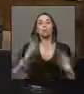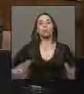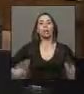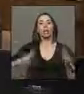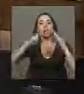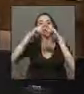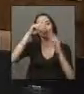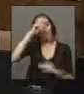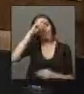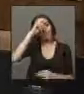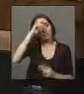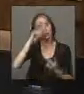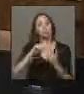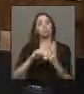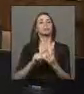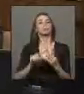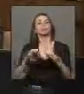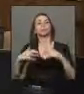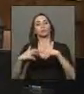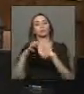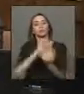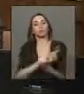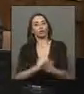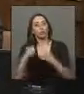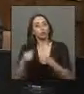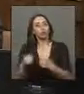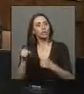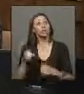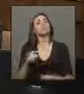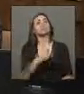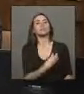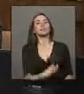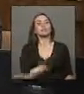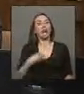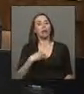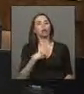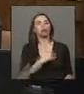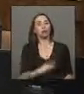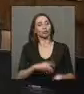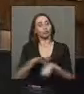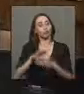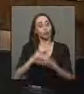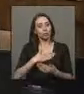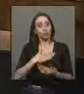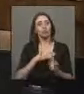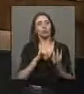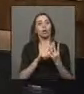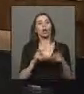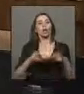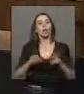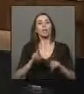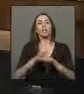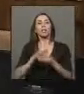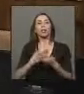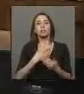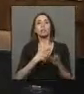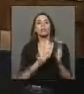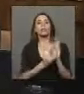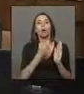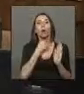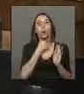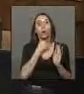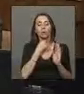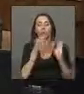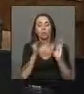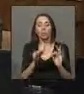fortalecer la atención primaria de salud y avanzar en la consideración del derecho a la salud como una garantía explícita, gratuita, social